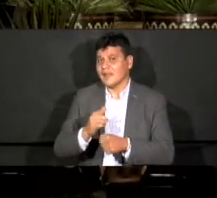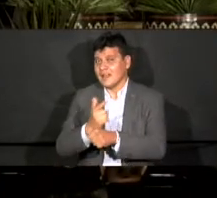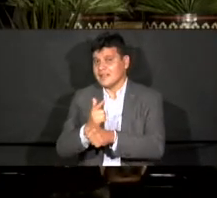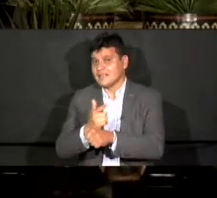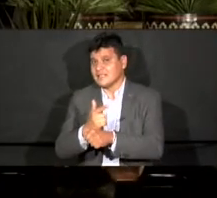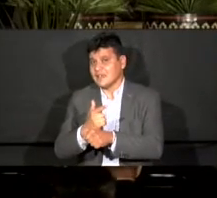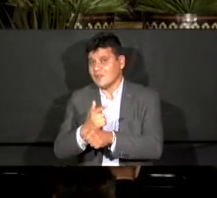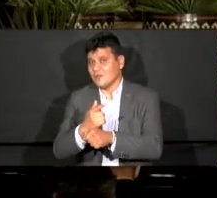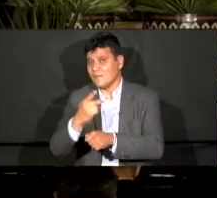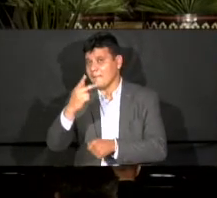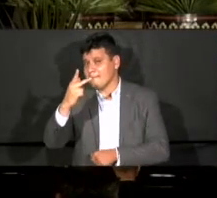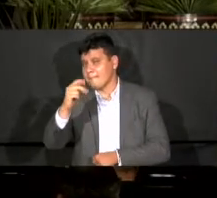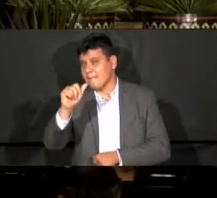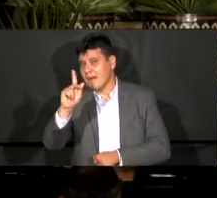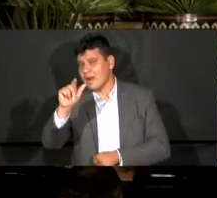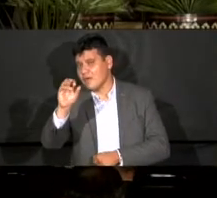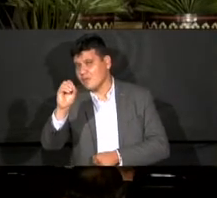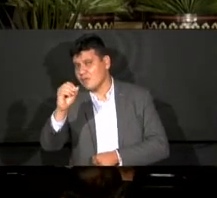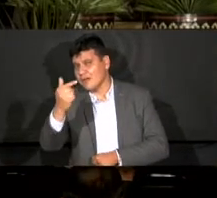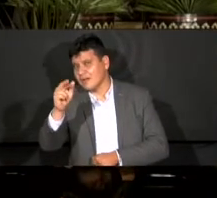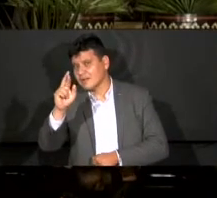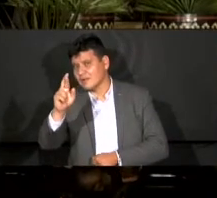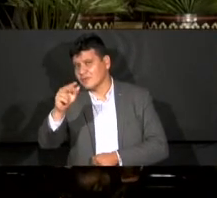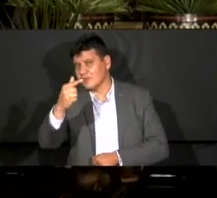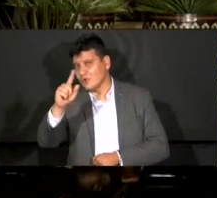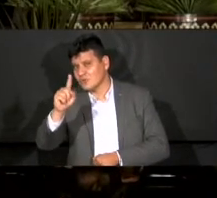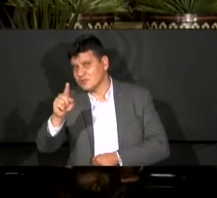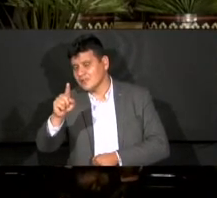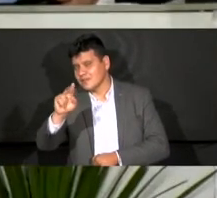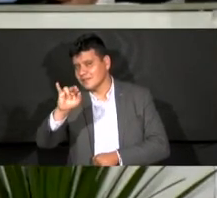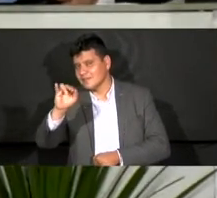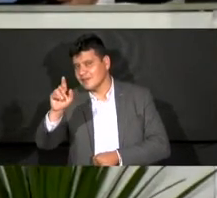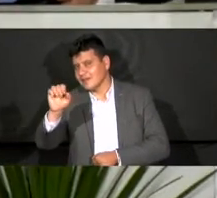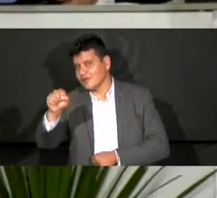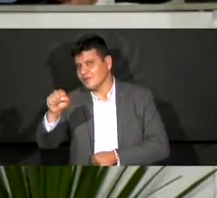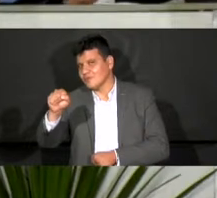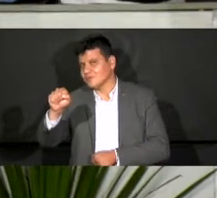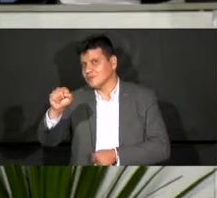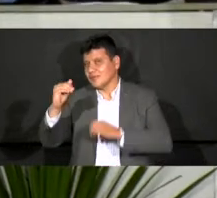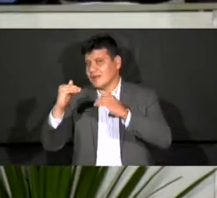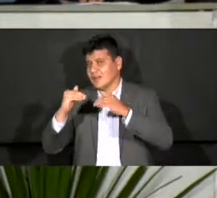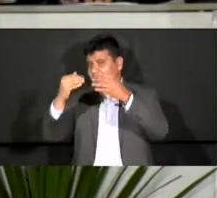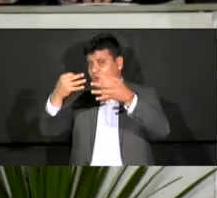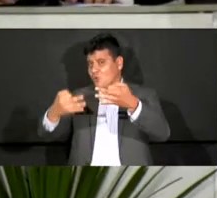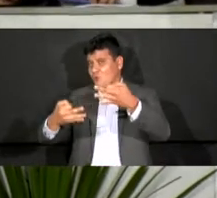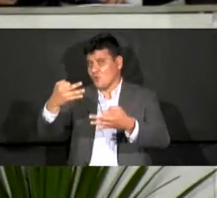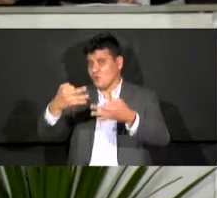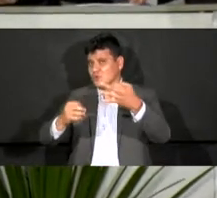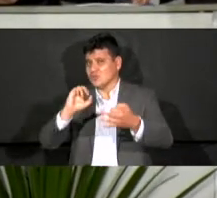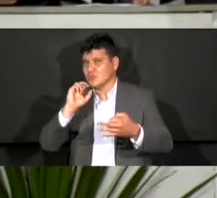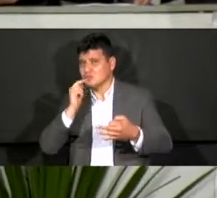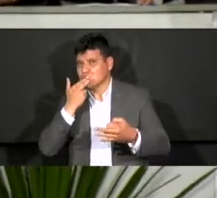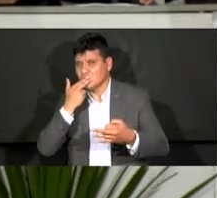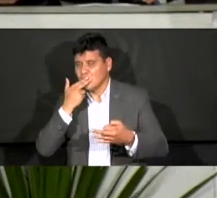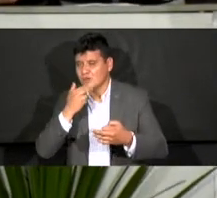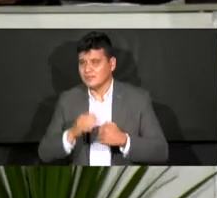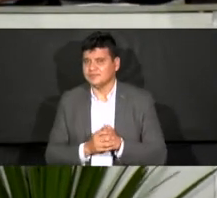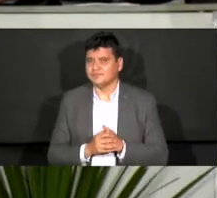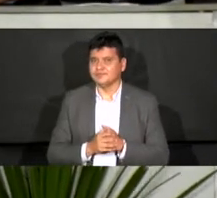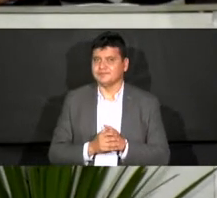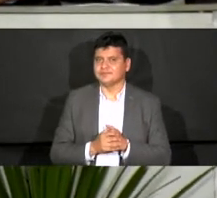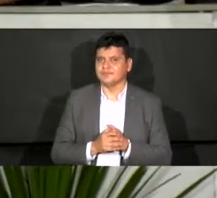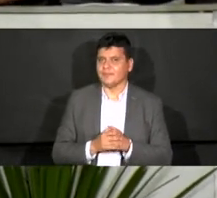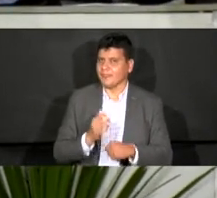Héctor González Villalobos, magistrado presidente del Tribunal Superior de Justicia del Estado, y a